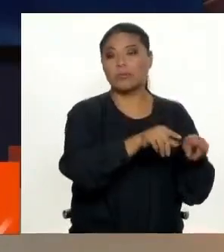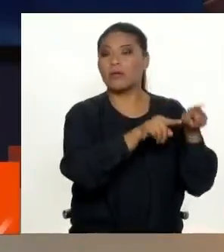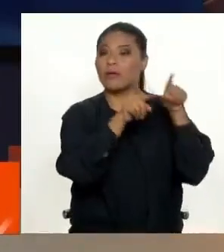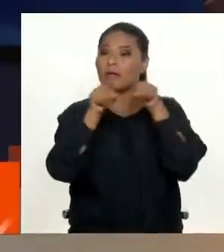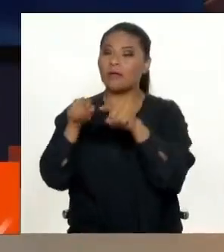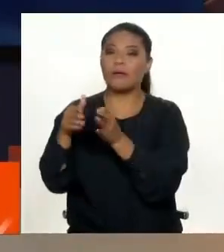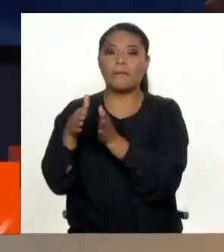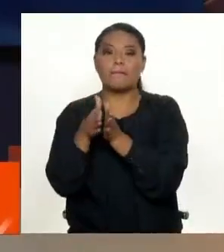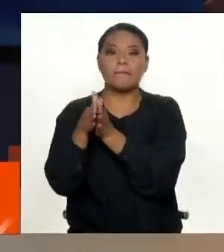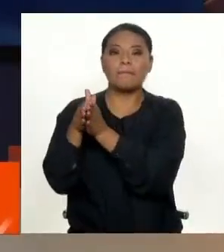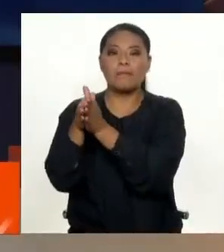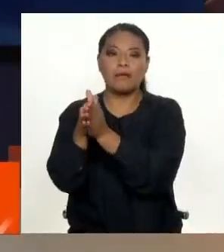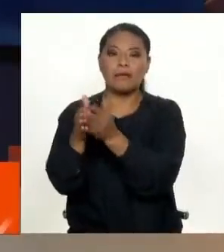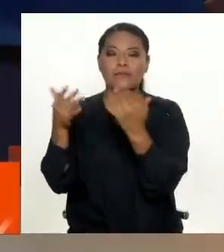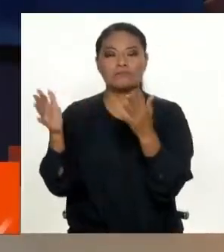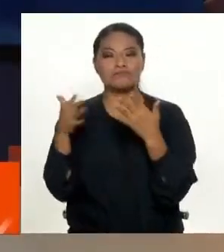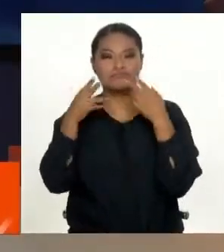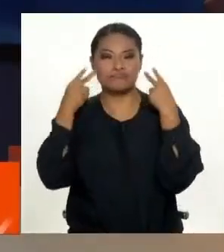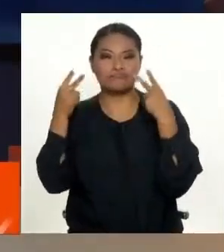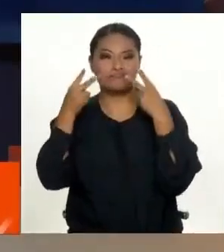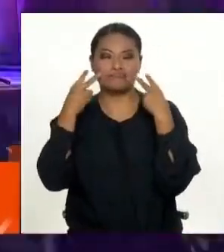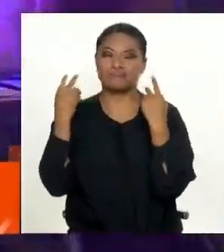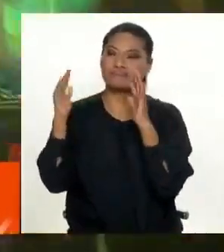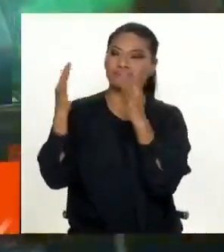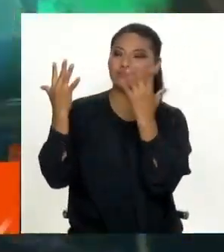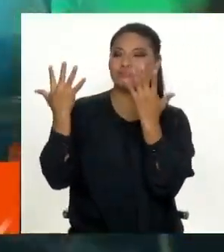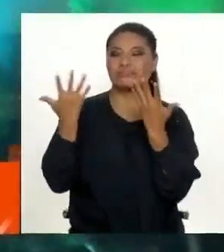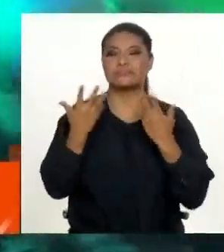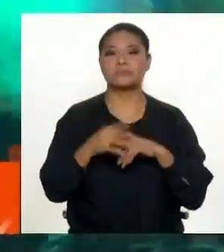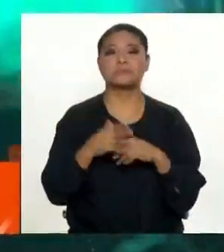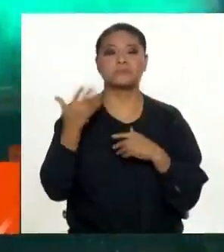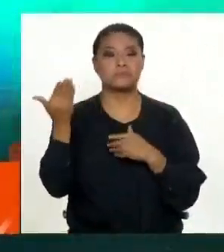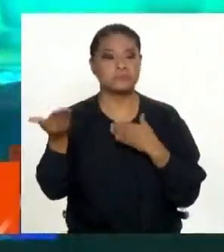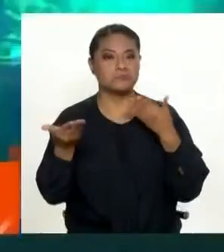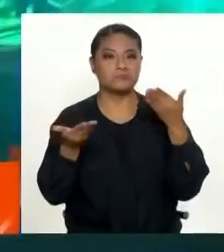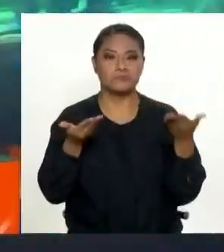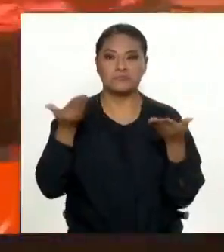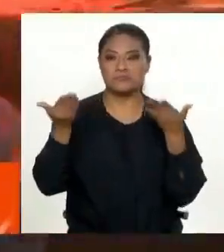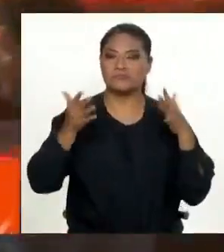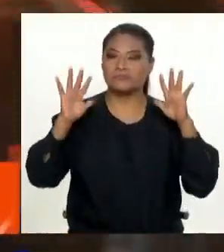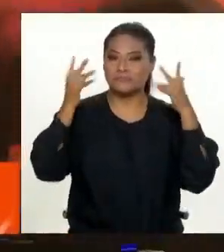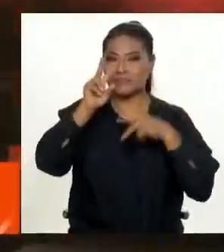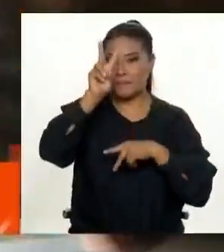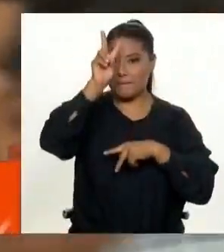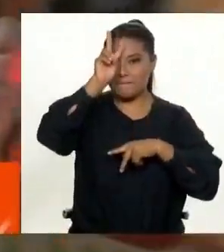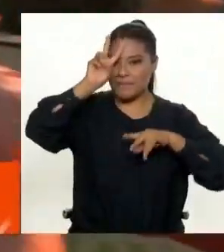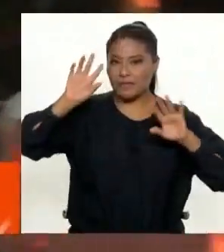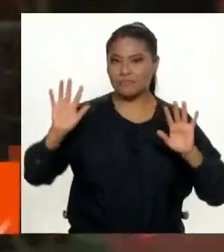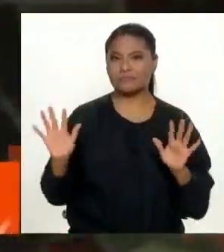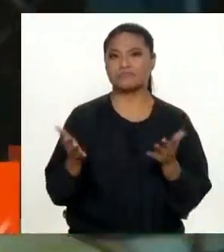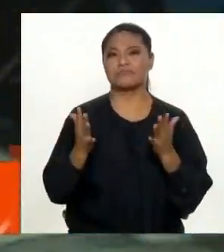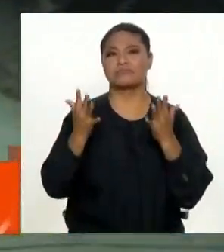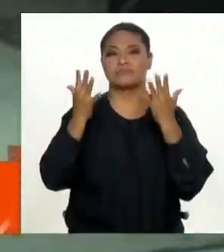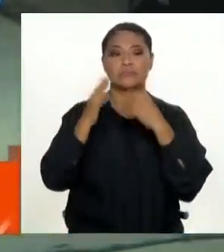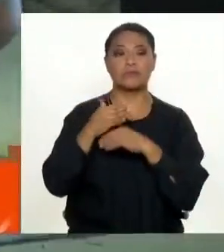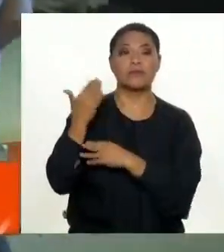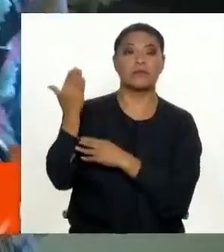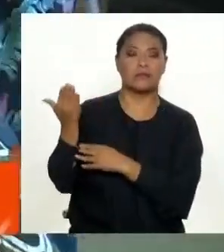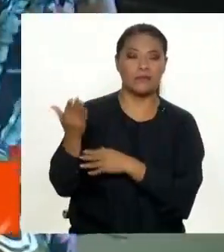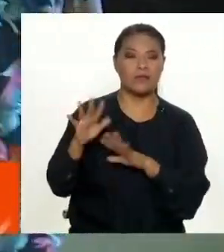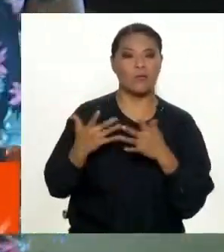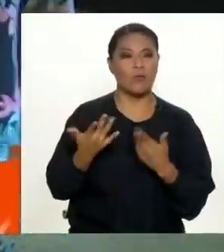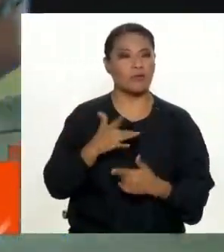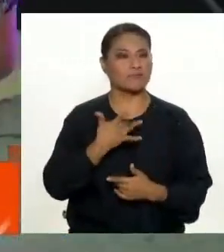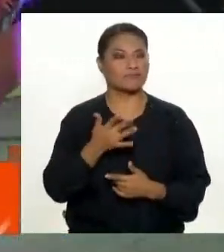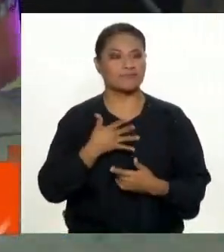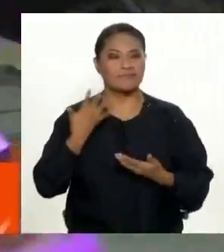de pandemia, de encierro. Exacto. Nos merecemos este tipo de fiestas, nos merecemos los peruanos. Ahí está Paneco. Revivir